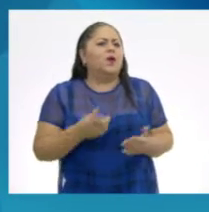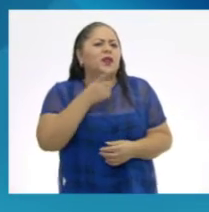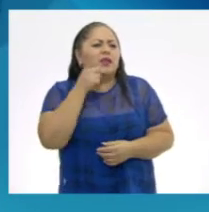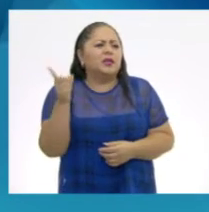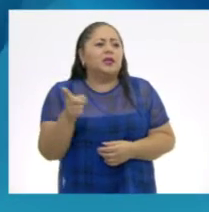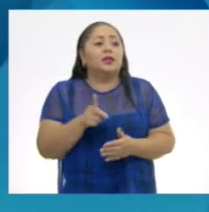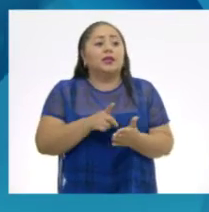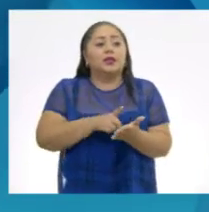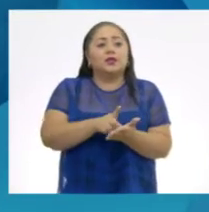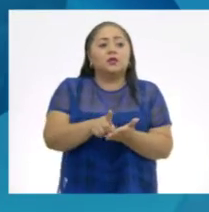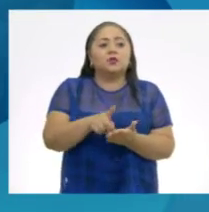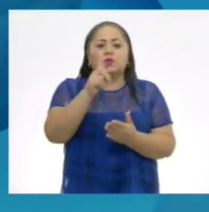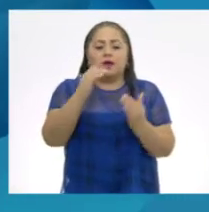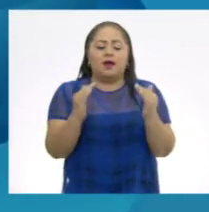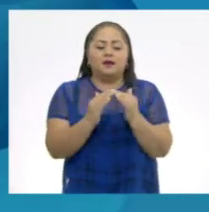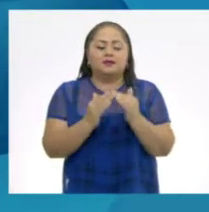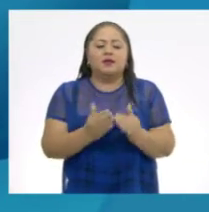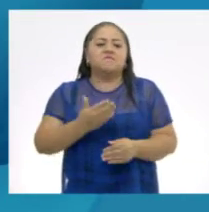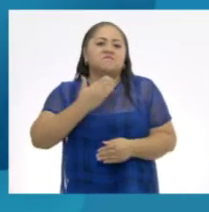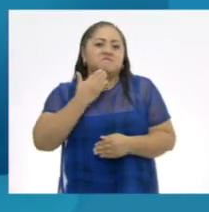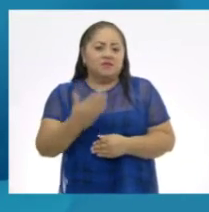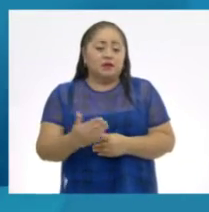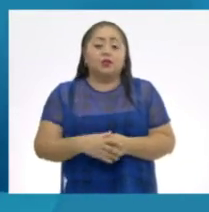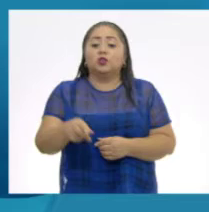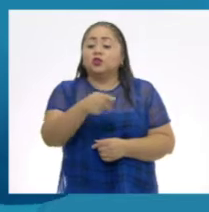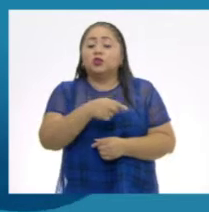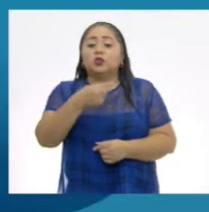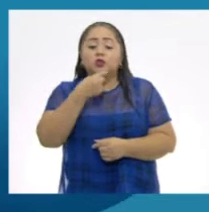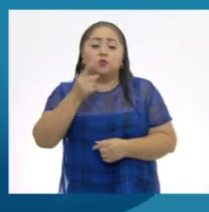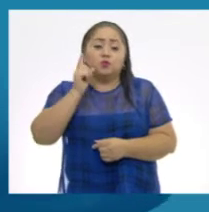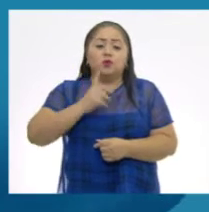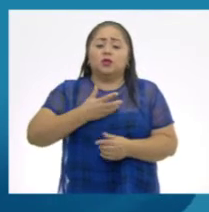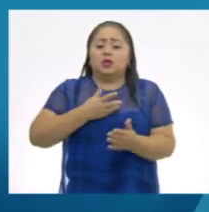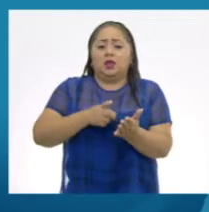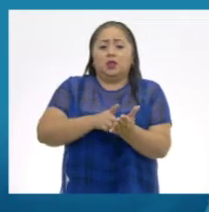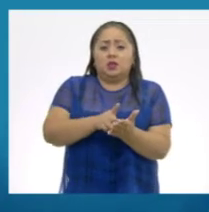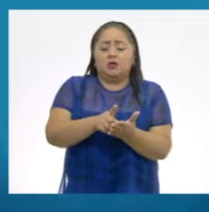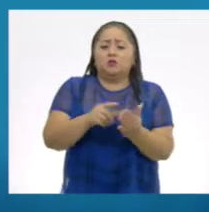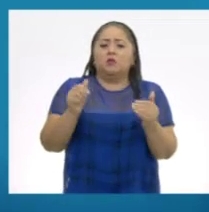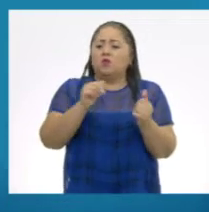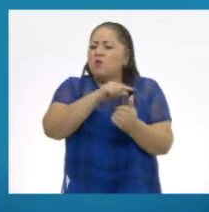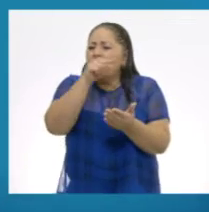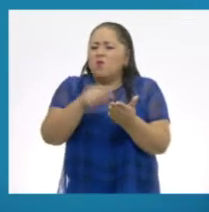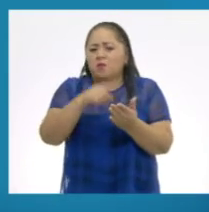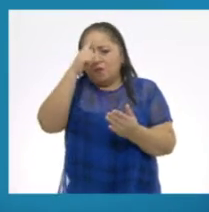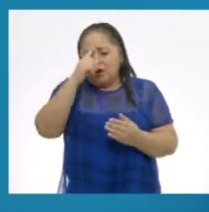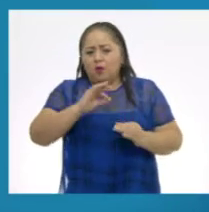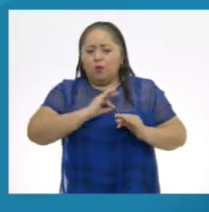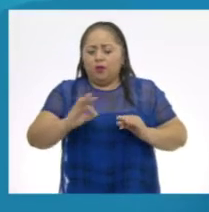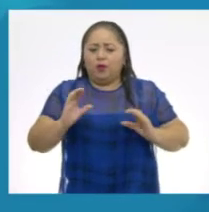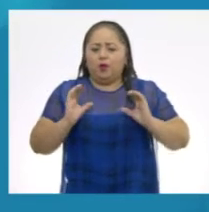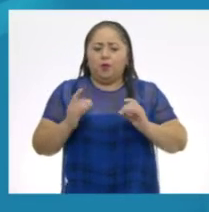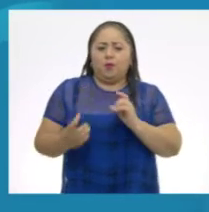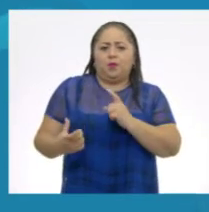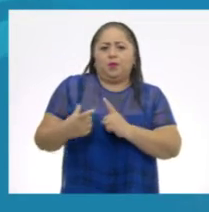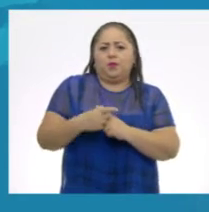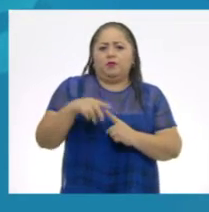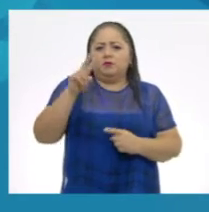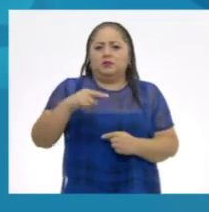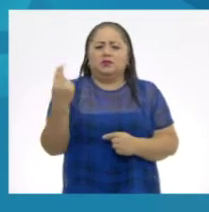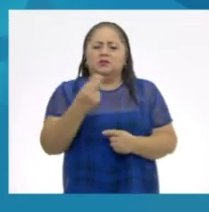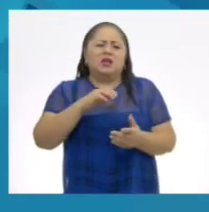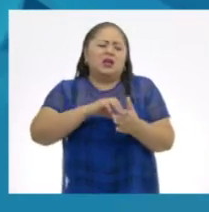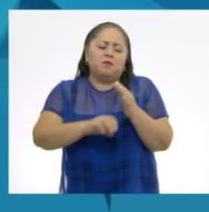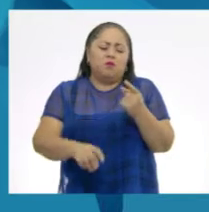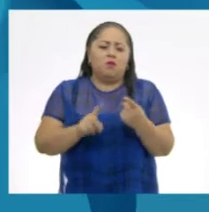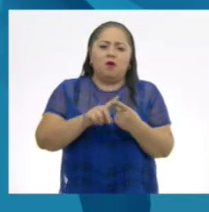a una vivienda digna. Los niños y las niñas tienen derecho a contar con un lugar para protección con los servicios necesarios.